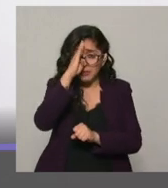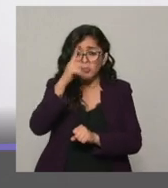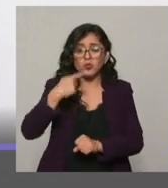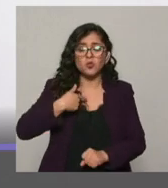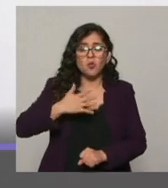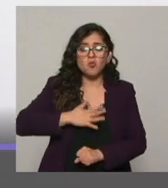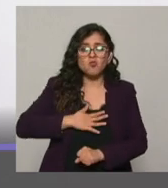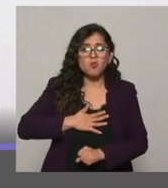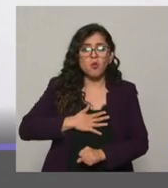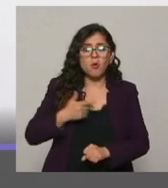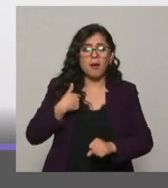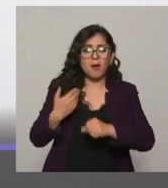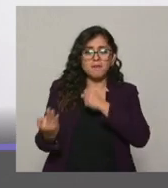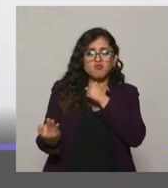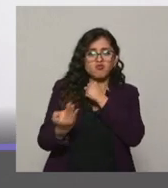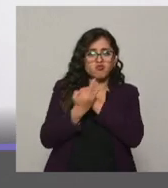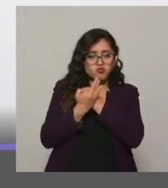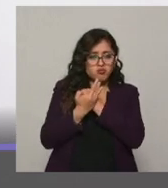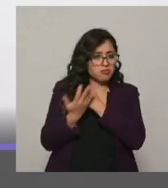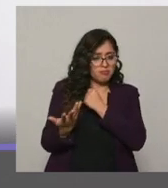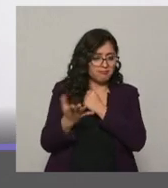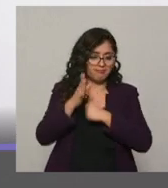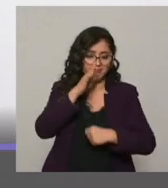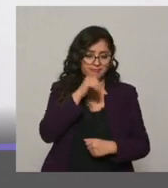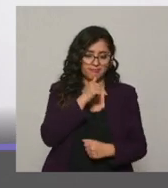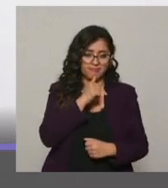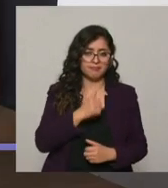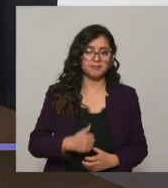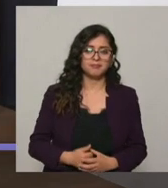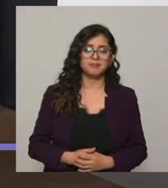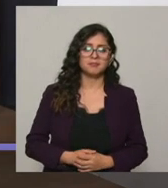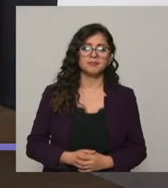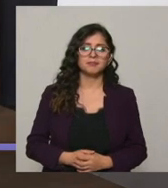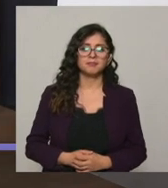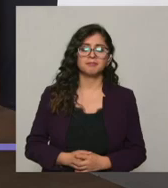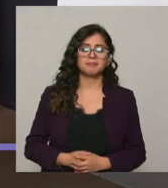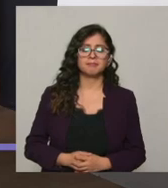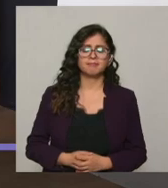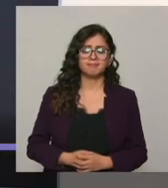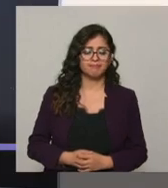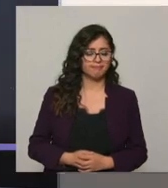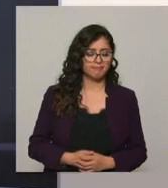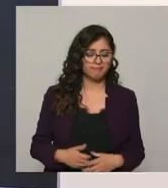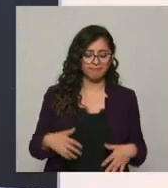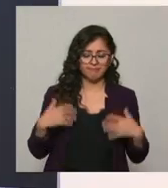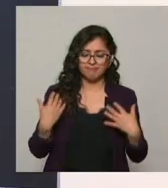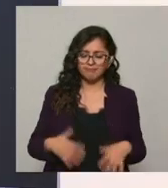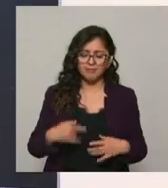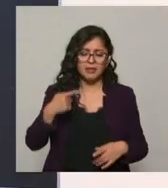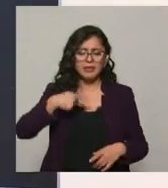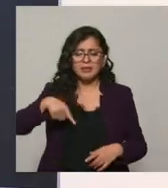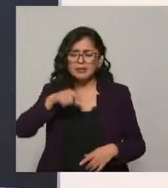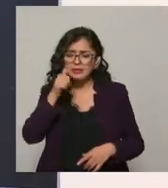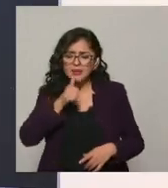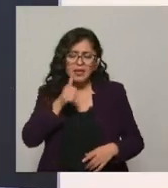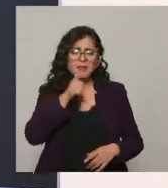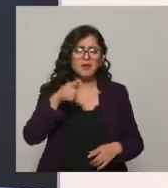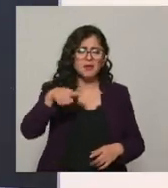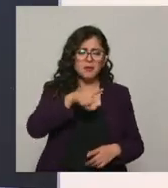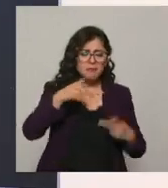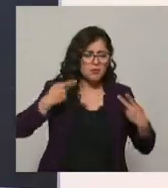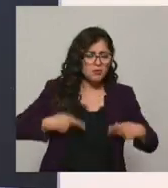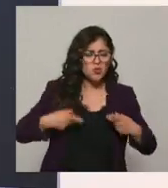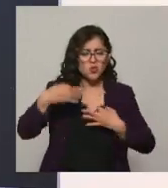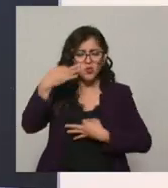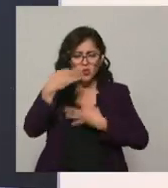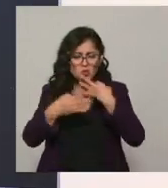o se puede argumentar la defensa legítima. Qué terrible, ¿no? Cada vez estamos viendo la inacción de la justicia,